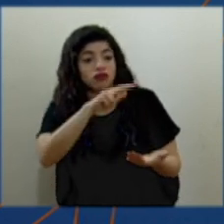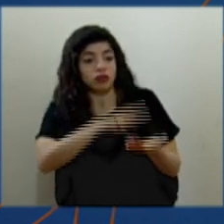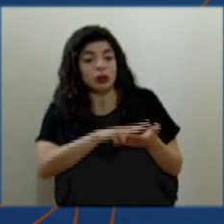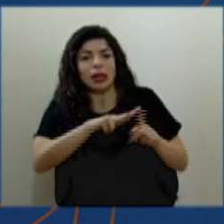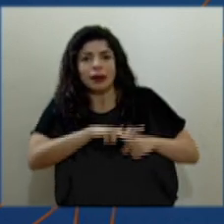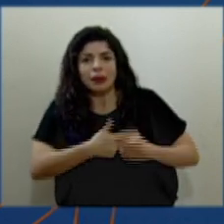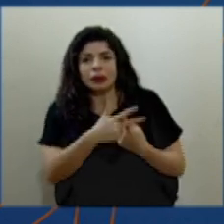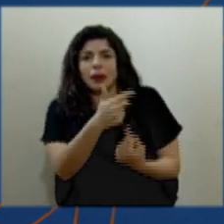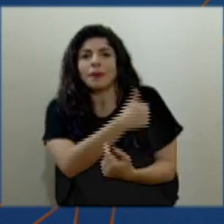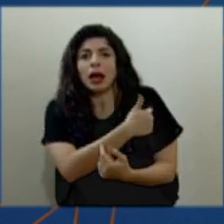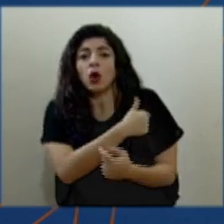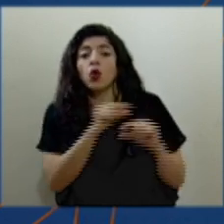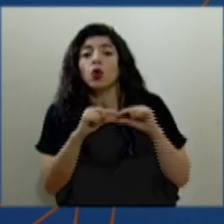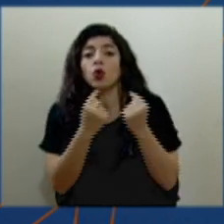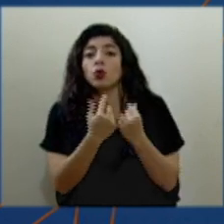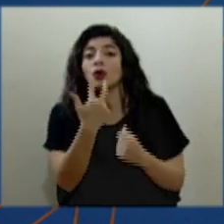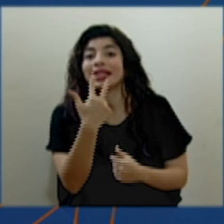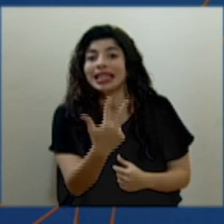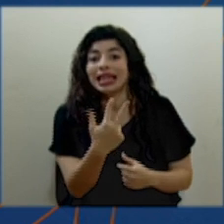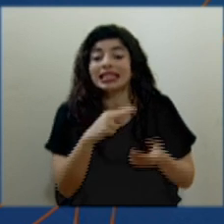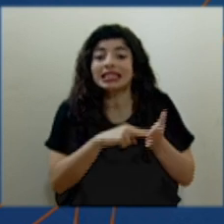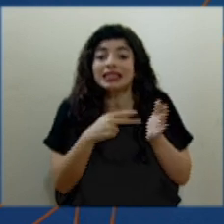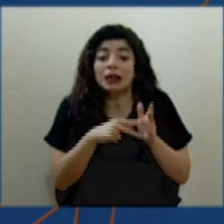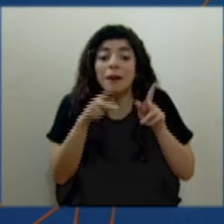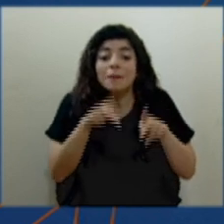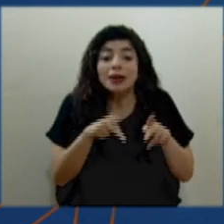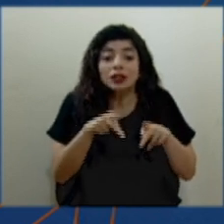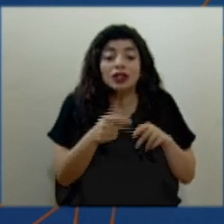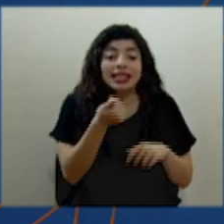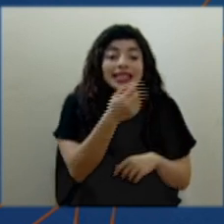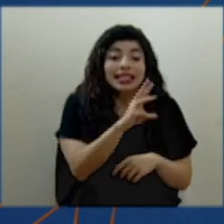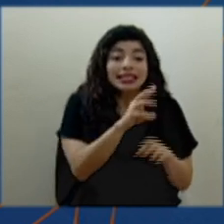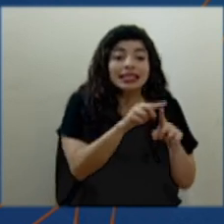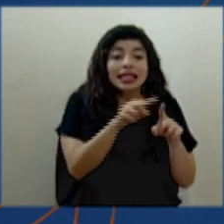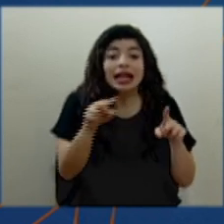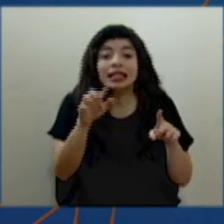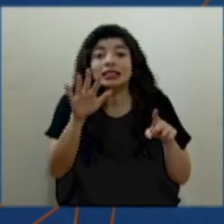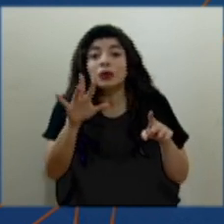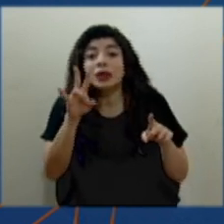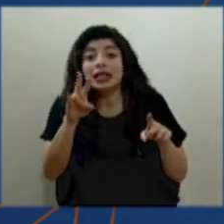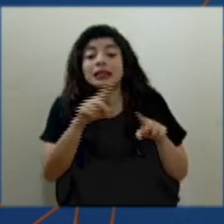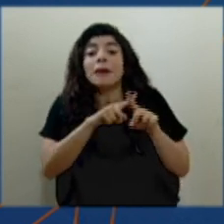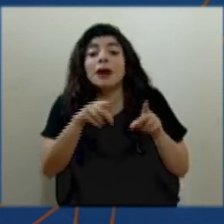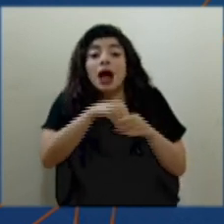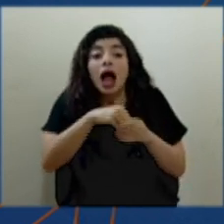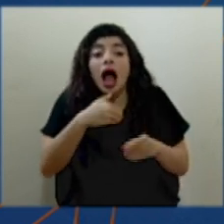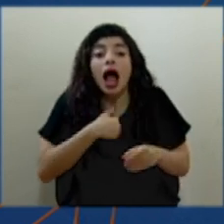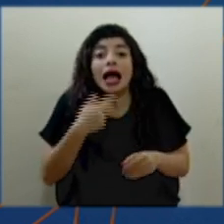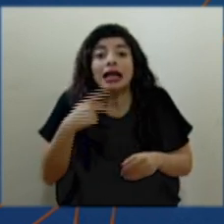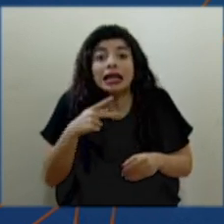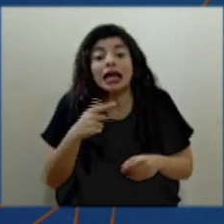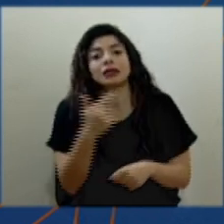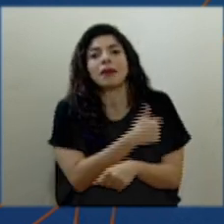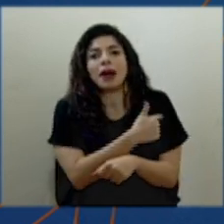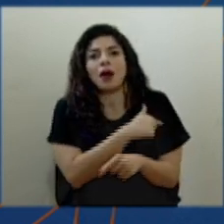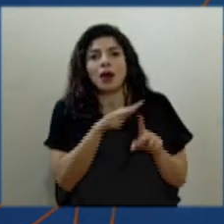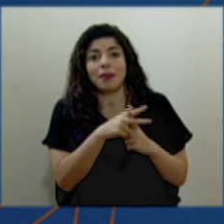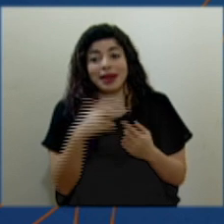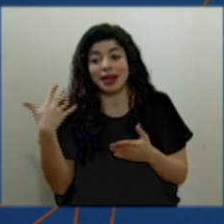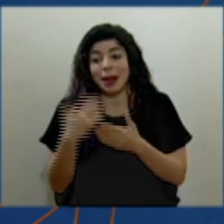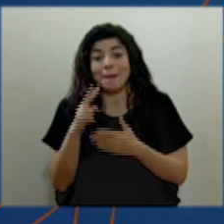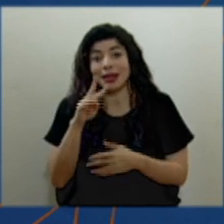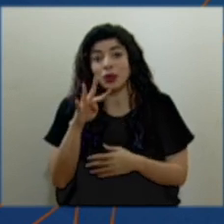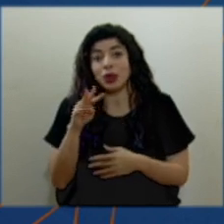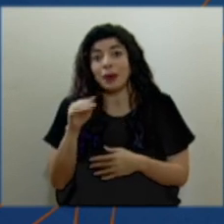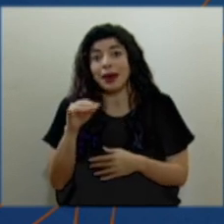con la vacunación del grupo 3 de personas con factores de riesgo de 16 a los 57 años. Hasta el lunes 24 de mayo se